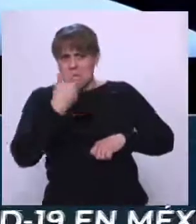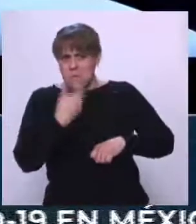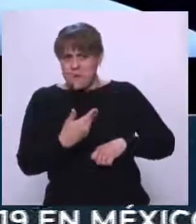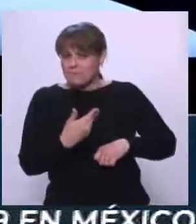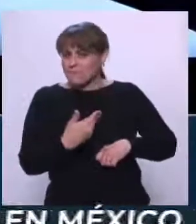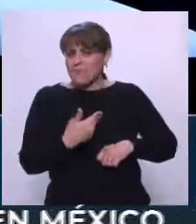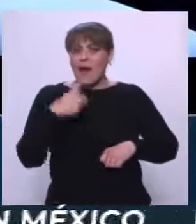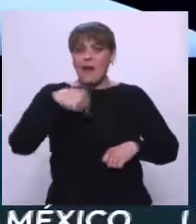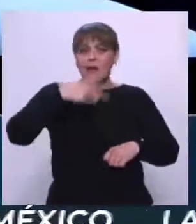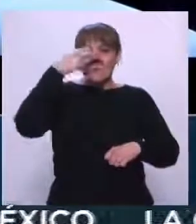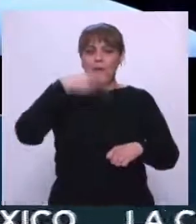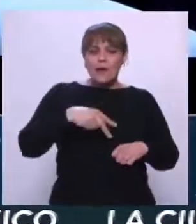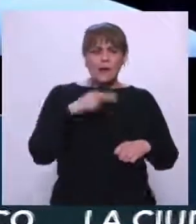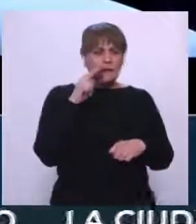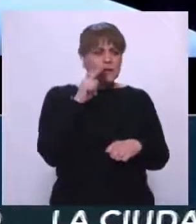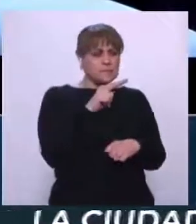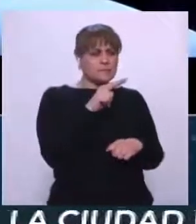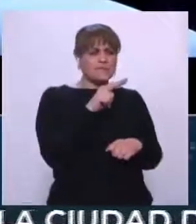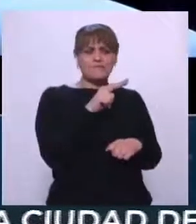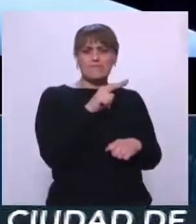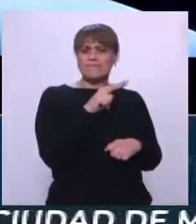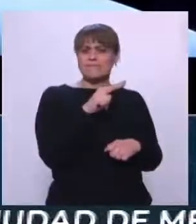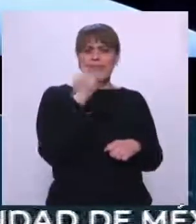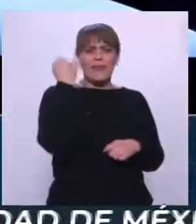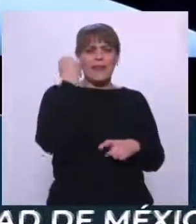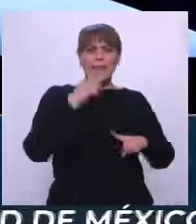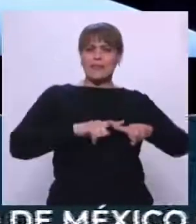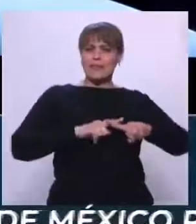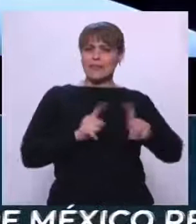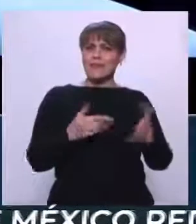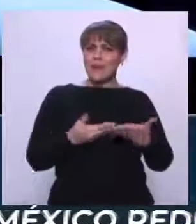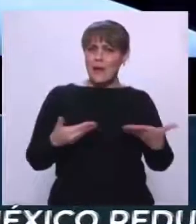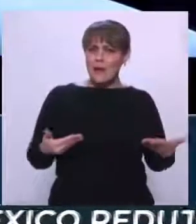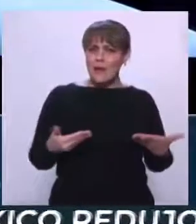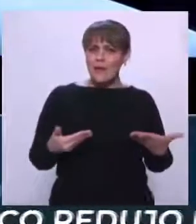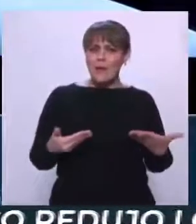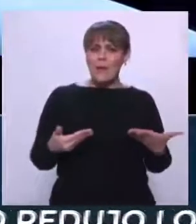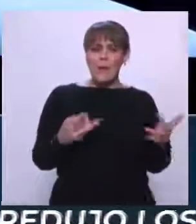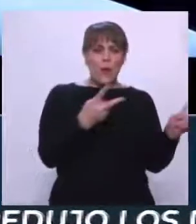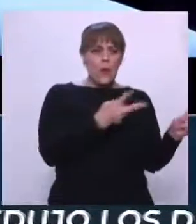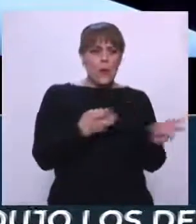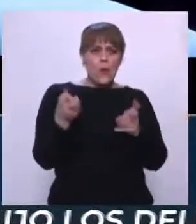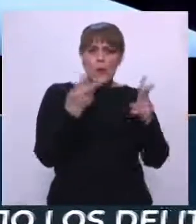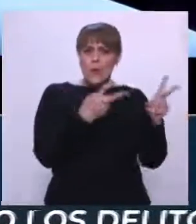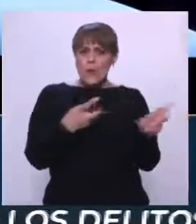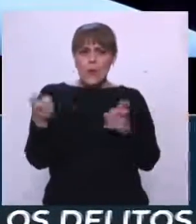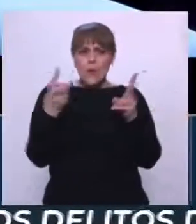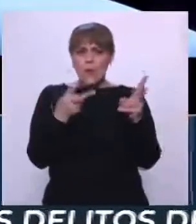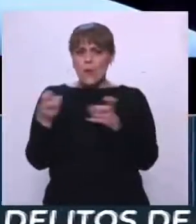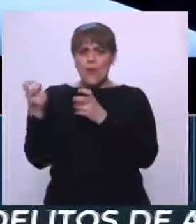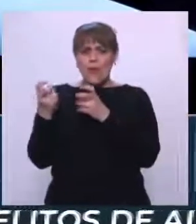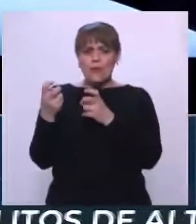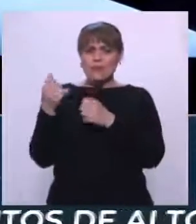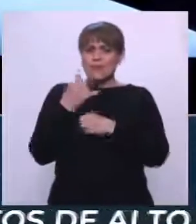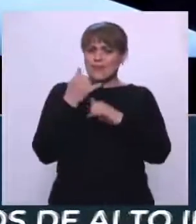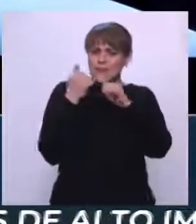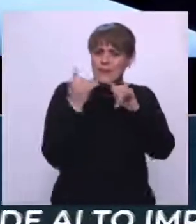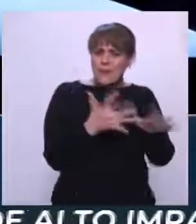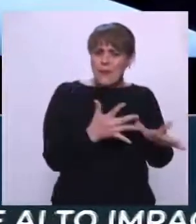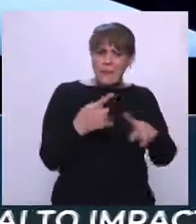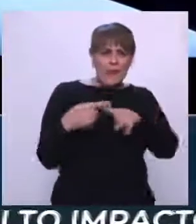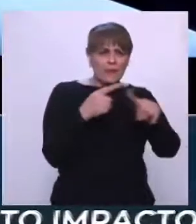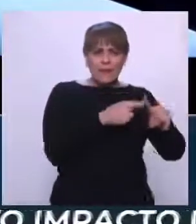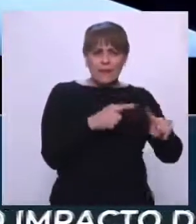esa hipótesis, ¿no? Todos los grandes saqueos, todas las grandes trampas que